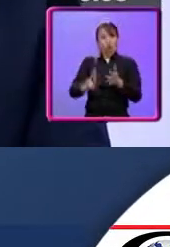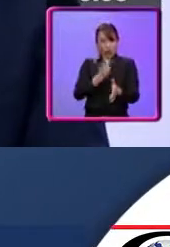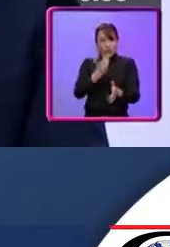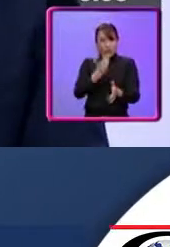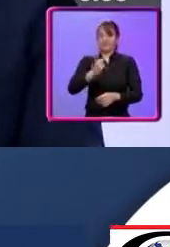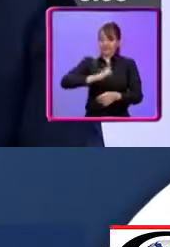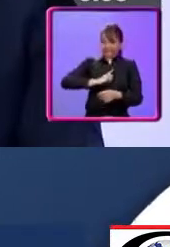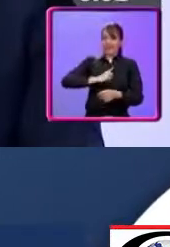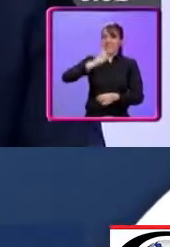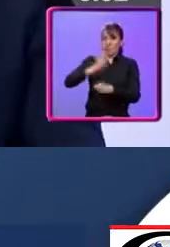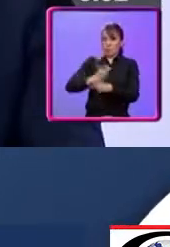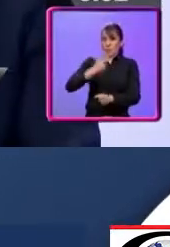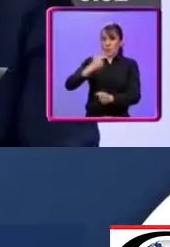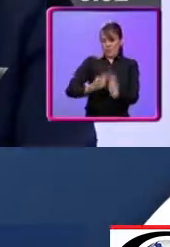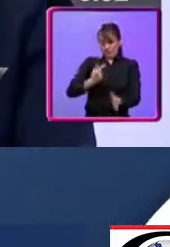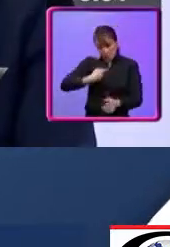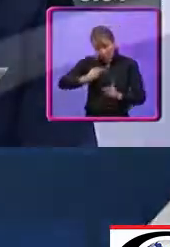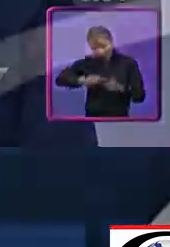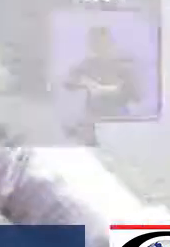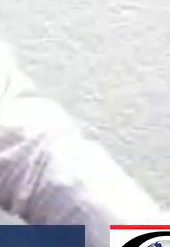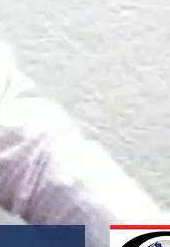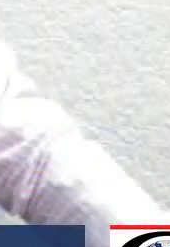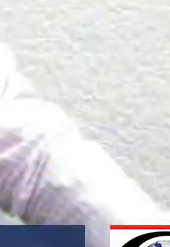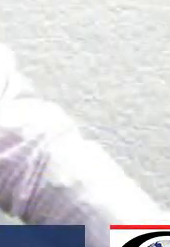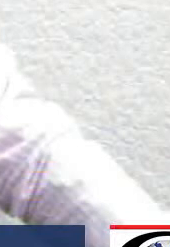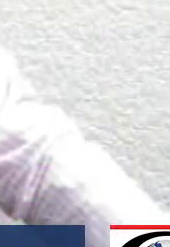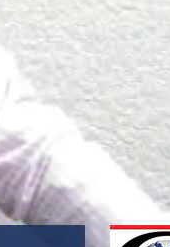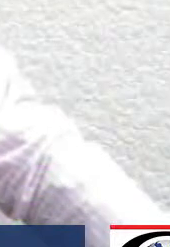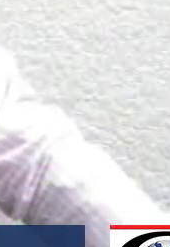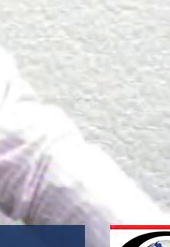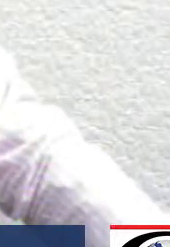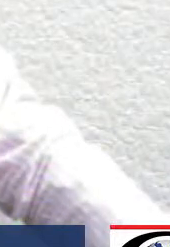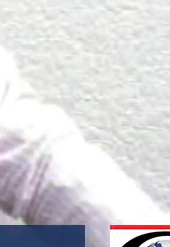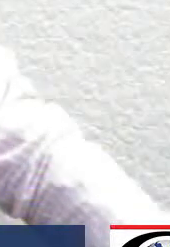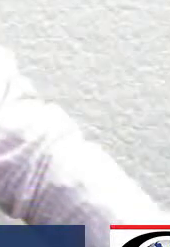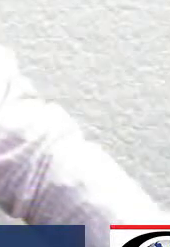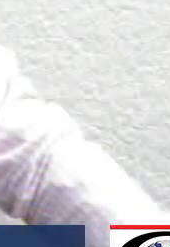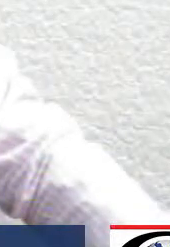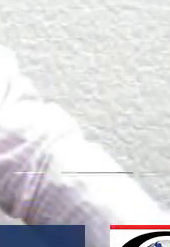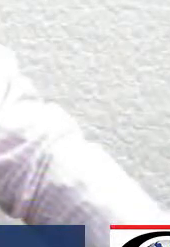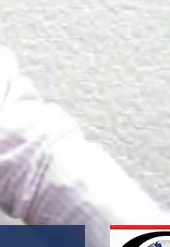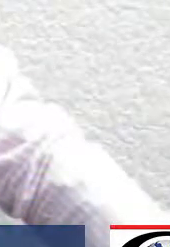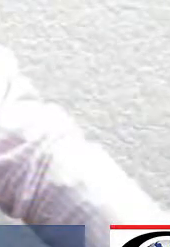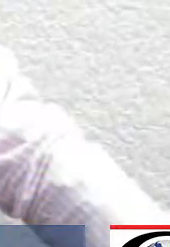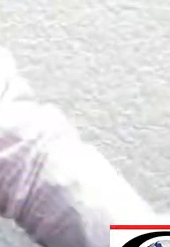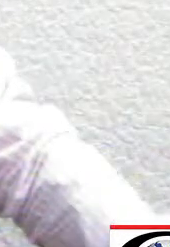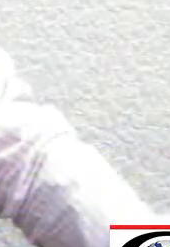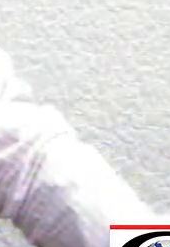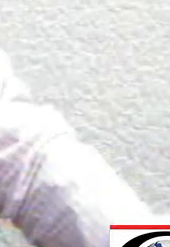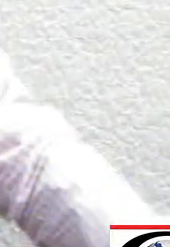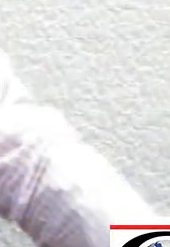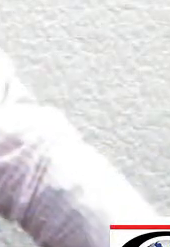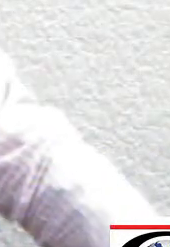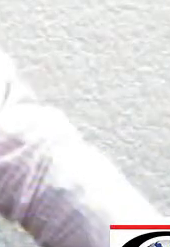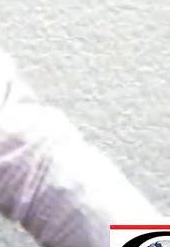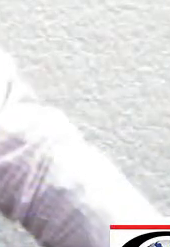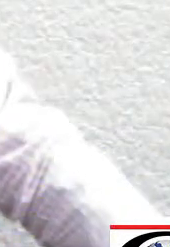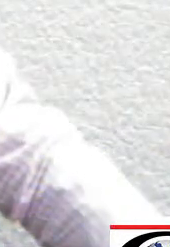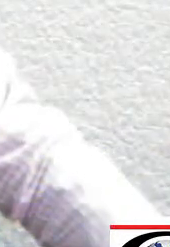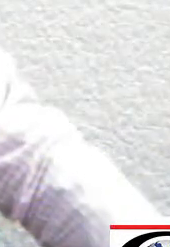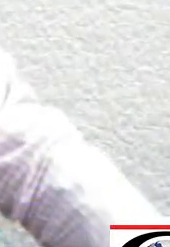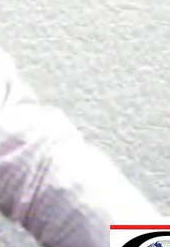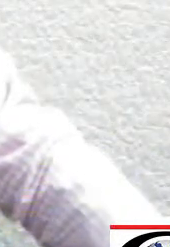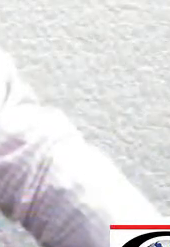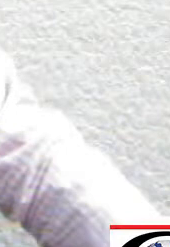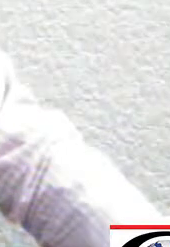por supuesto. Te agradezco muchísimo, licenciado Óscar González Yáñez, candidato por el Partido del Trabajo a la gubernatura del Estado